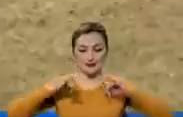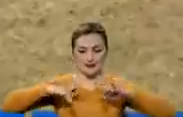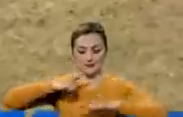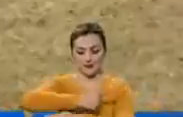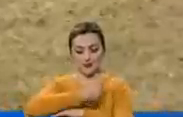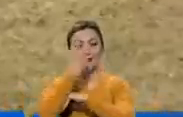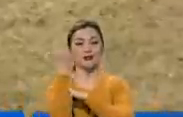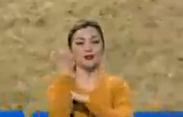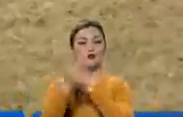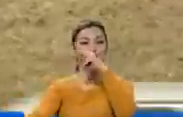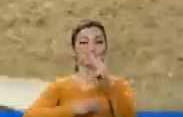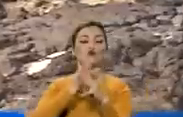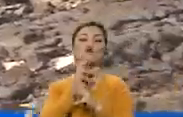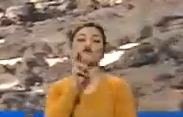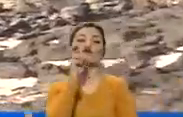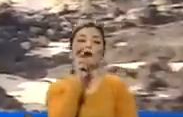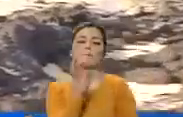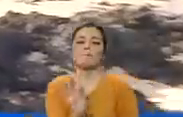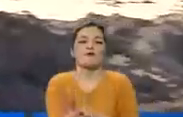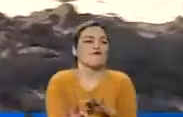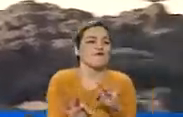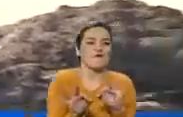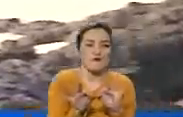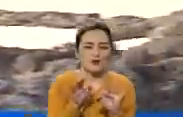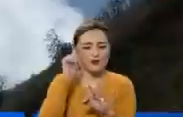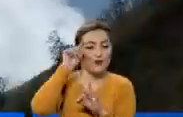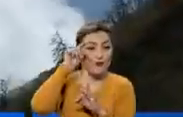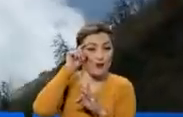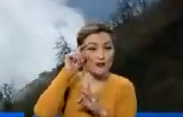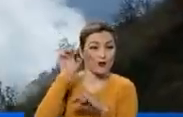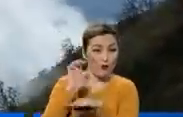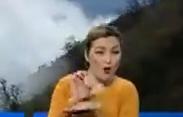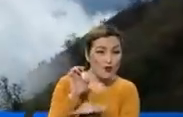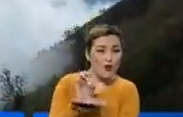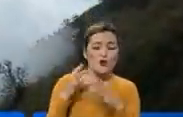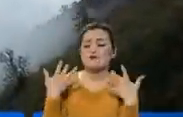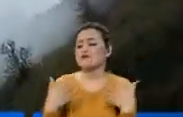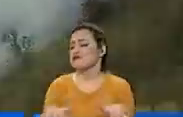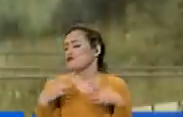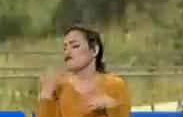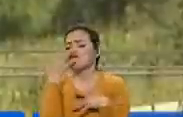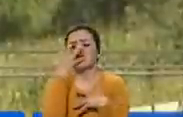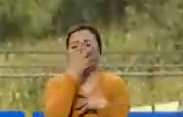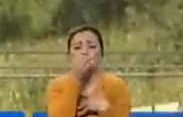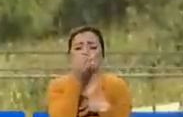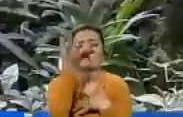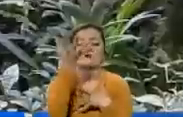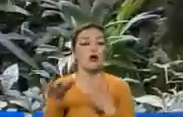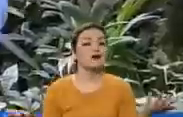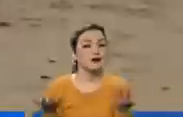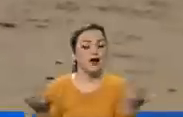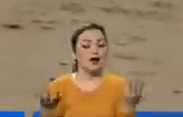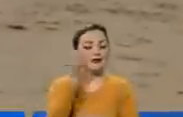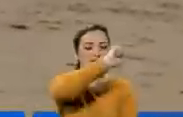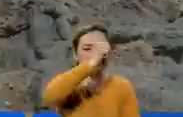Día Mundial del Turismo, es el escenario perfecto para recordar que Ecuador posee rincones mágicos desde la Sierra a la Amazonía